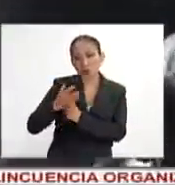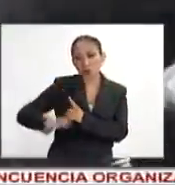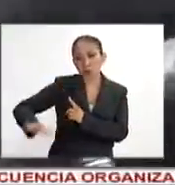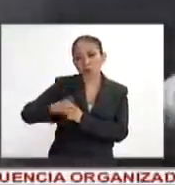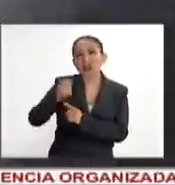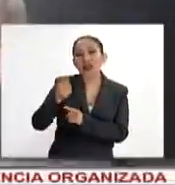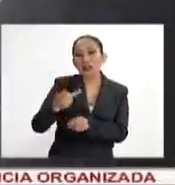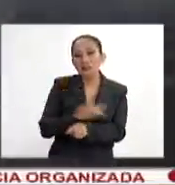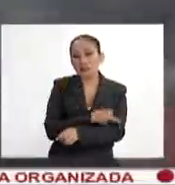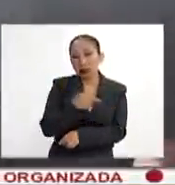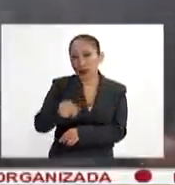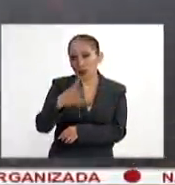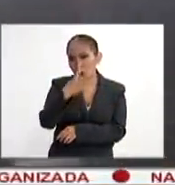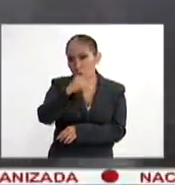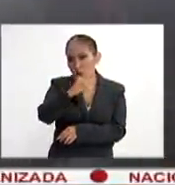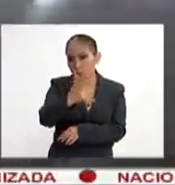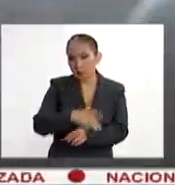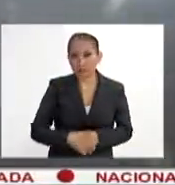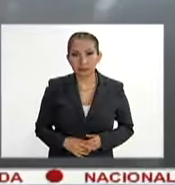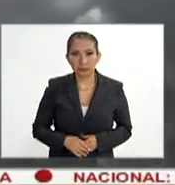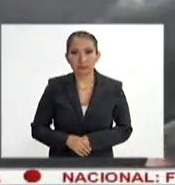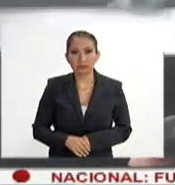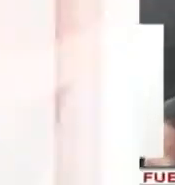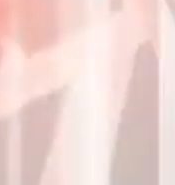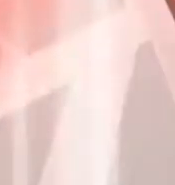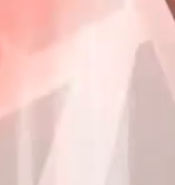situación después del 4 de julio.